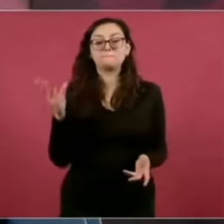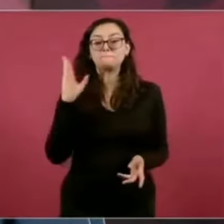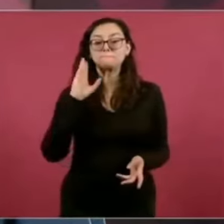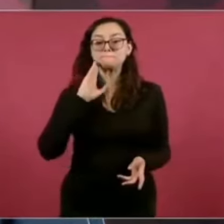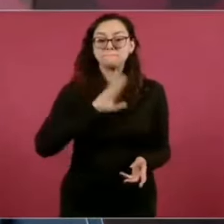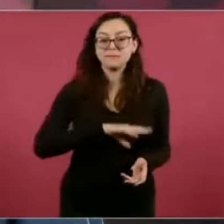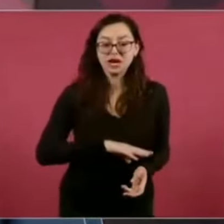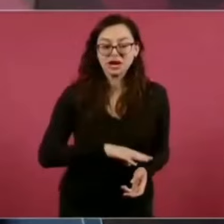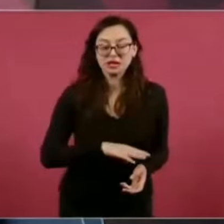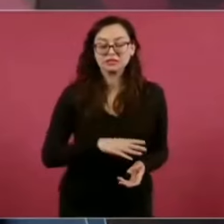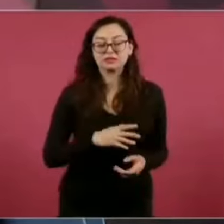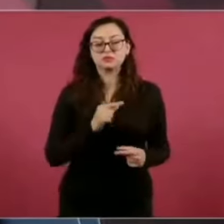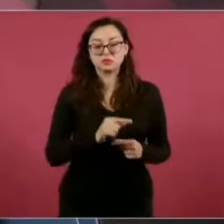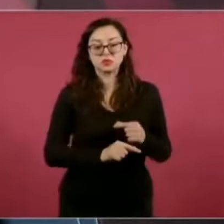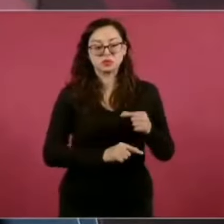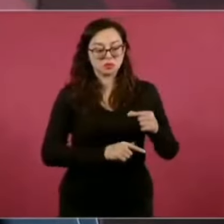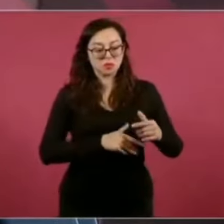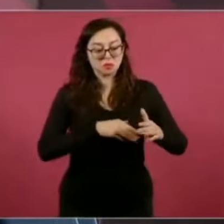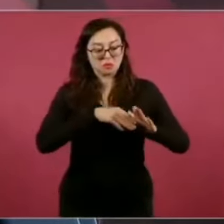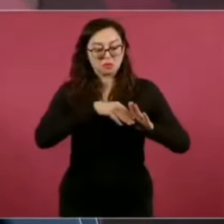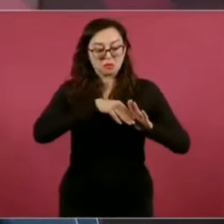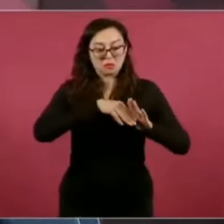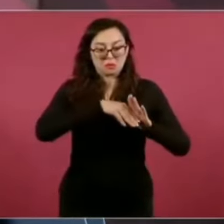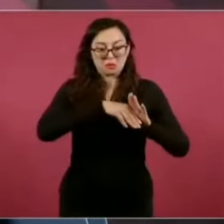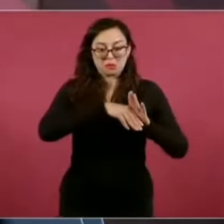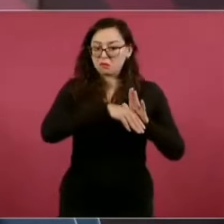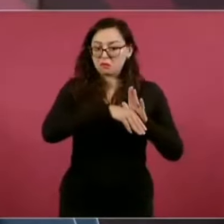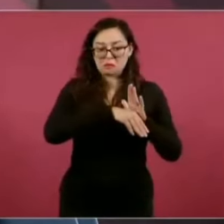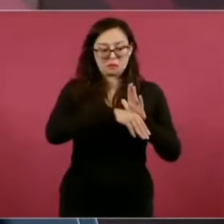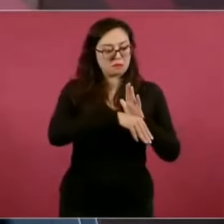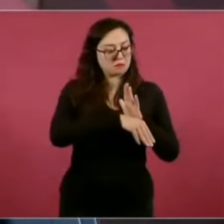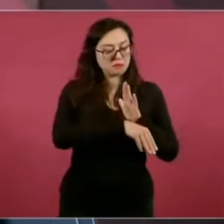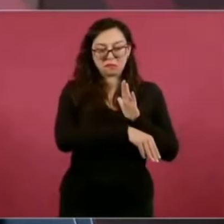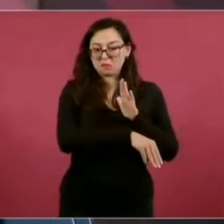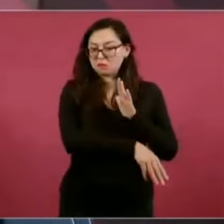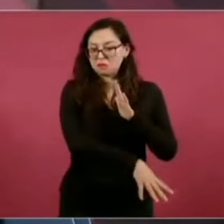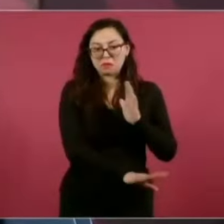degradación progresivo, una decadencia.